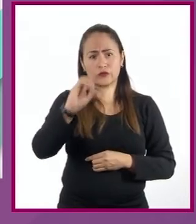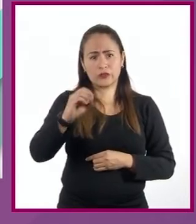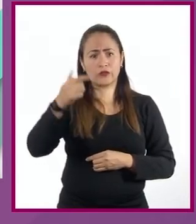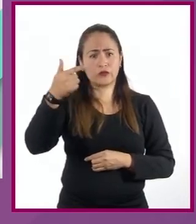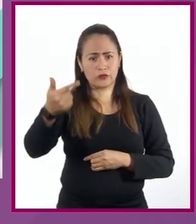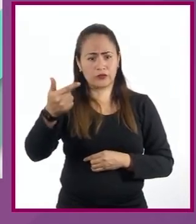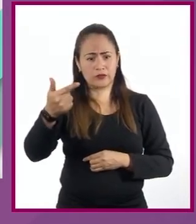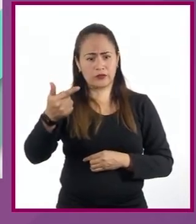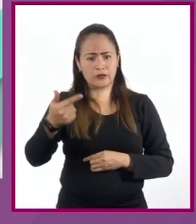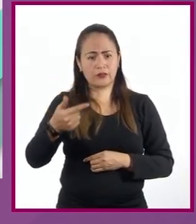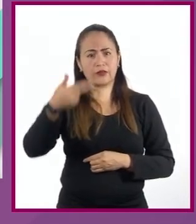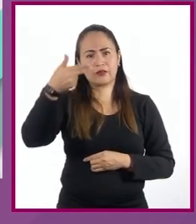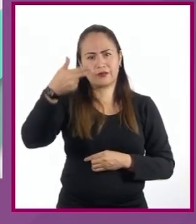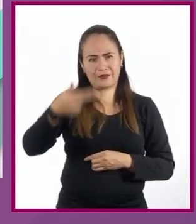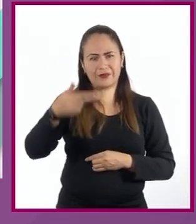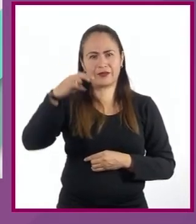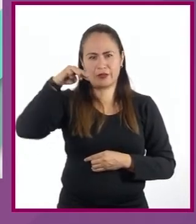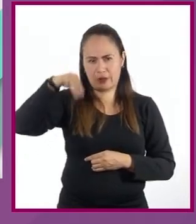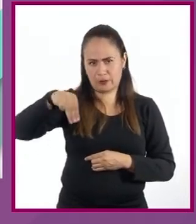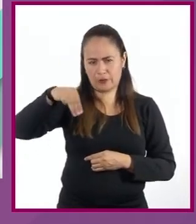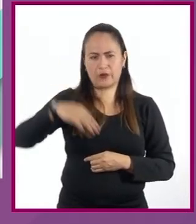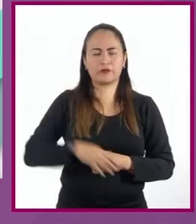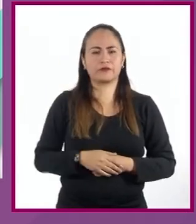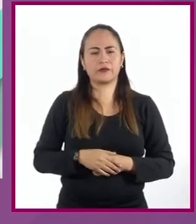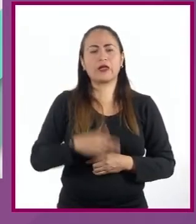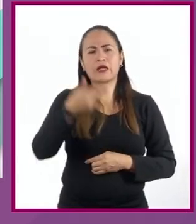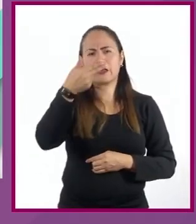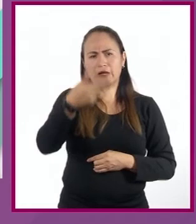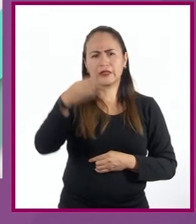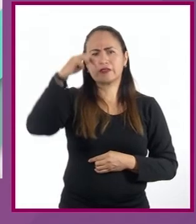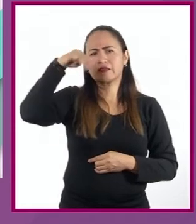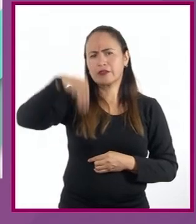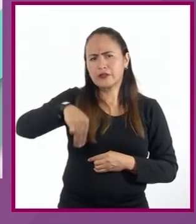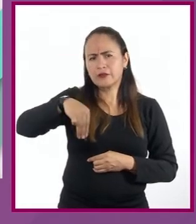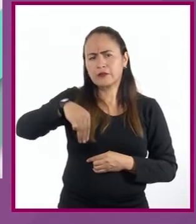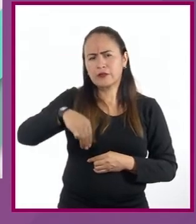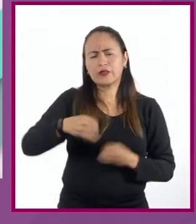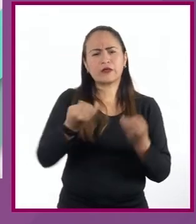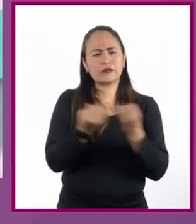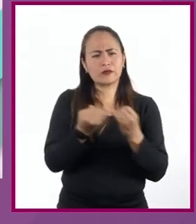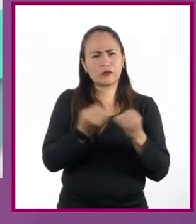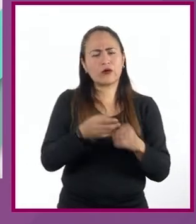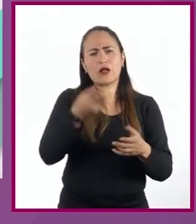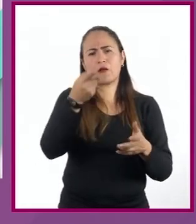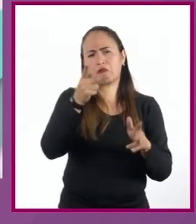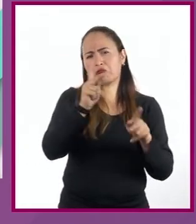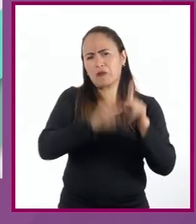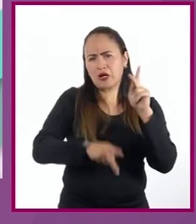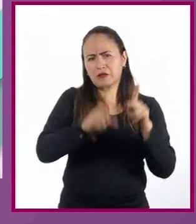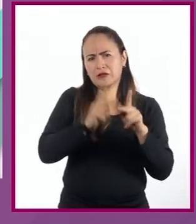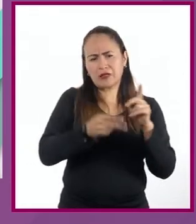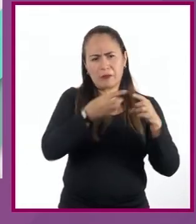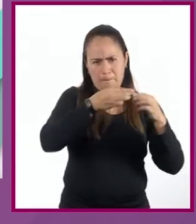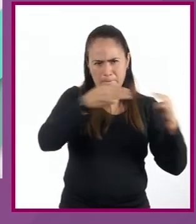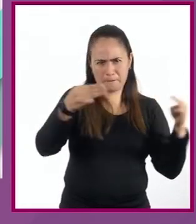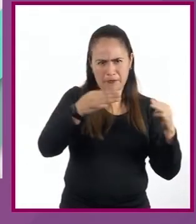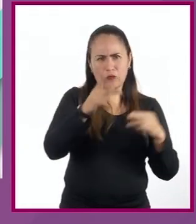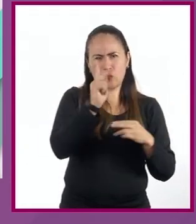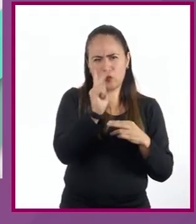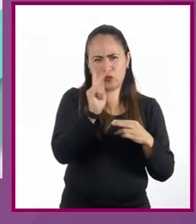0.07 hectómetros. Y un hectómetro es equivalente a una décima parte de un kilómetro, es